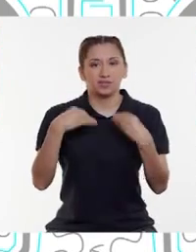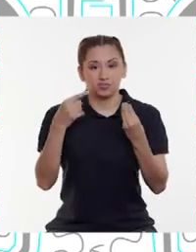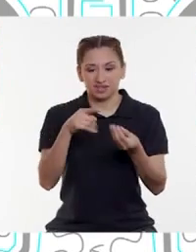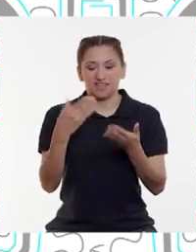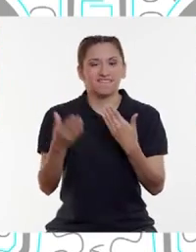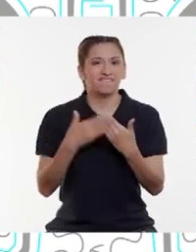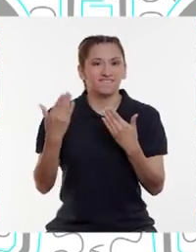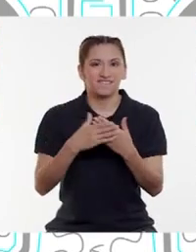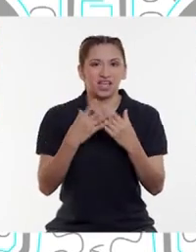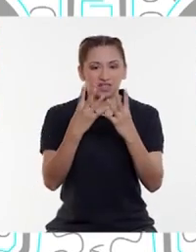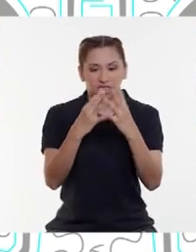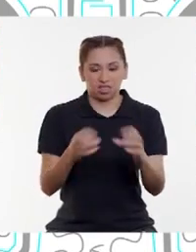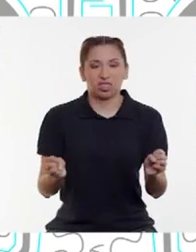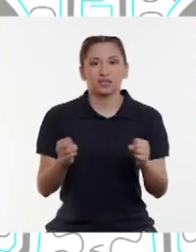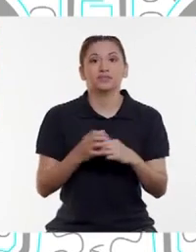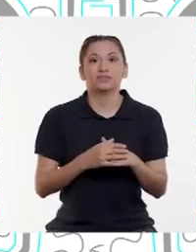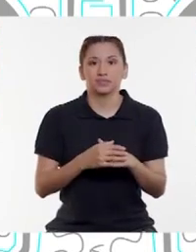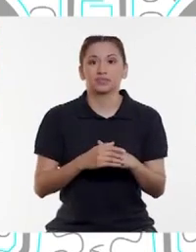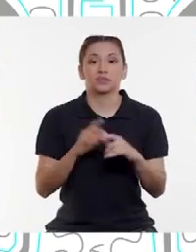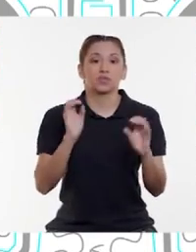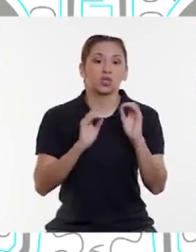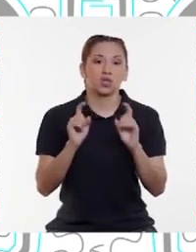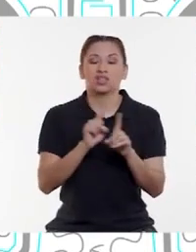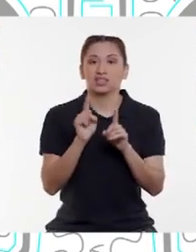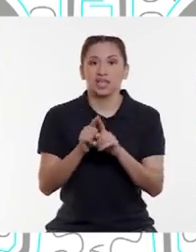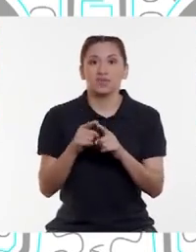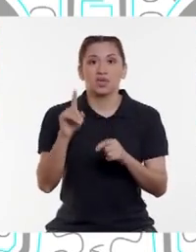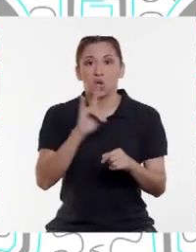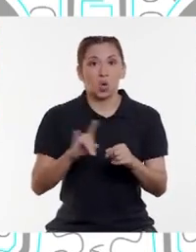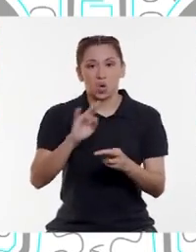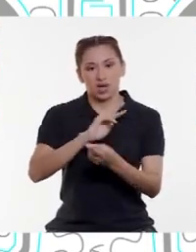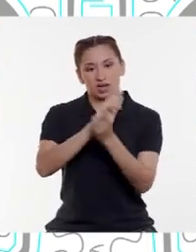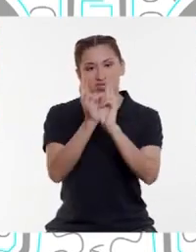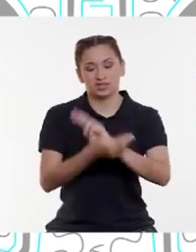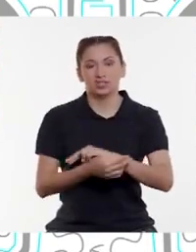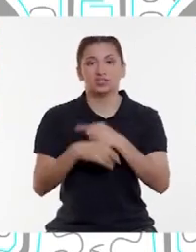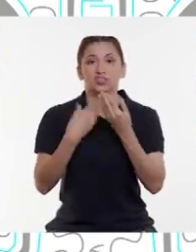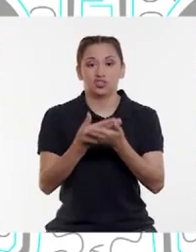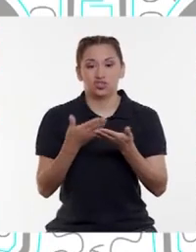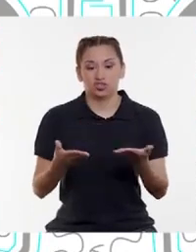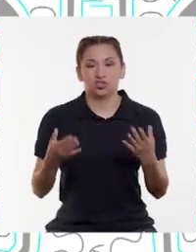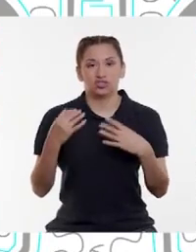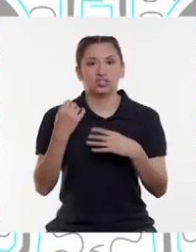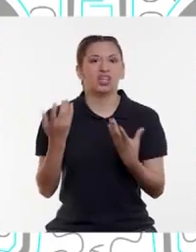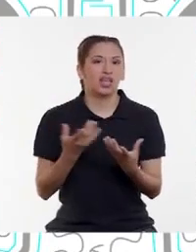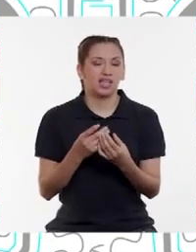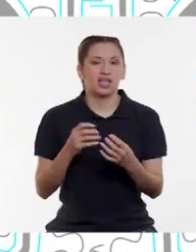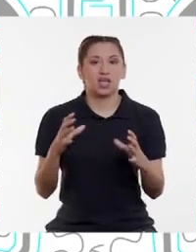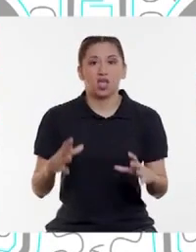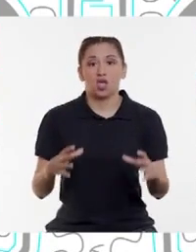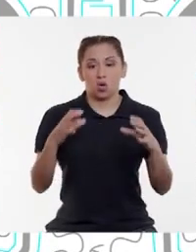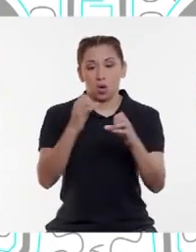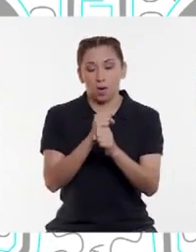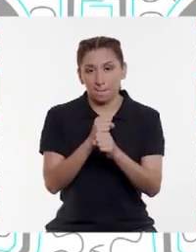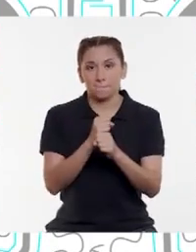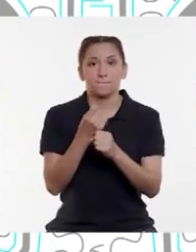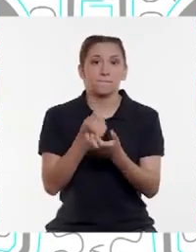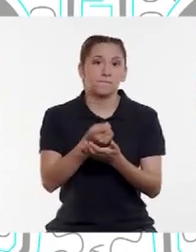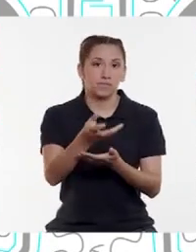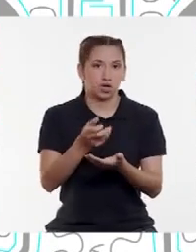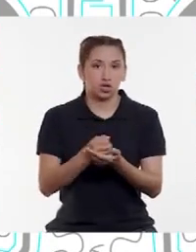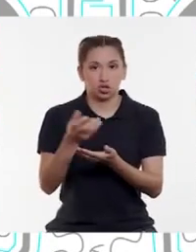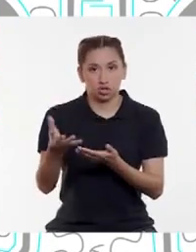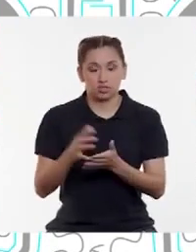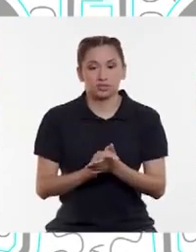un material biodegradable. O en sí, promover la reutilización de residuos sólidos, como los empaques de los productos